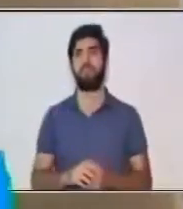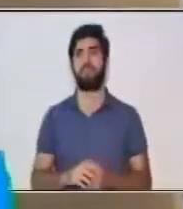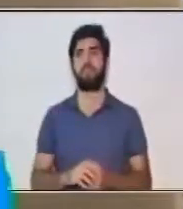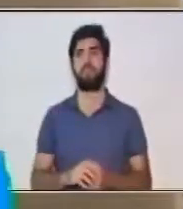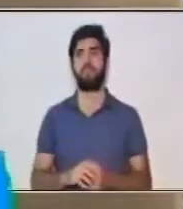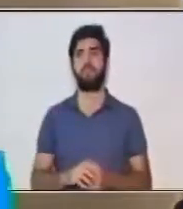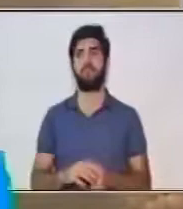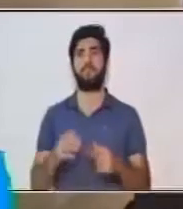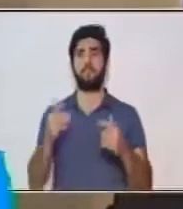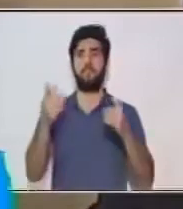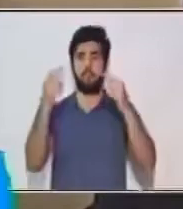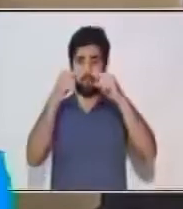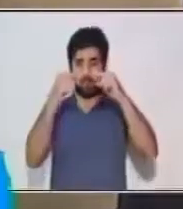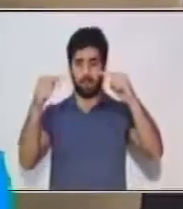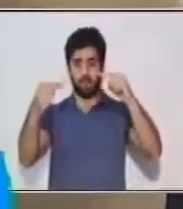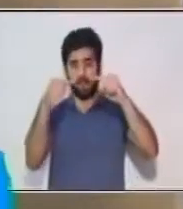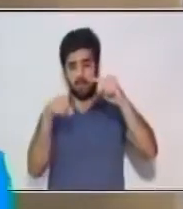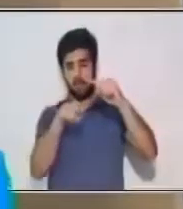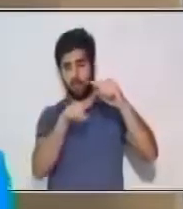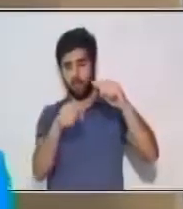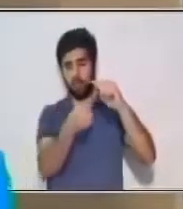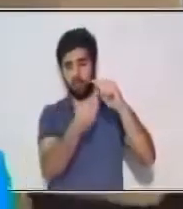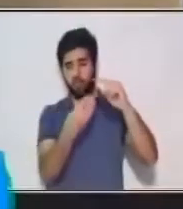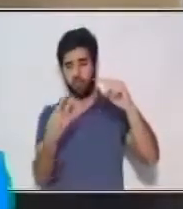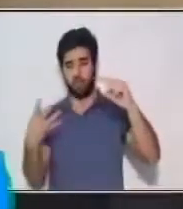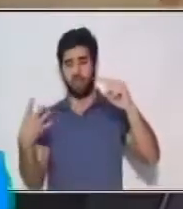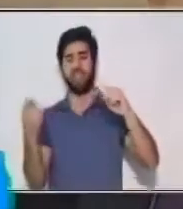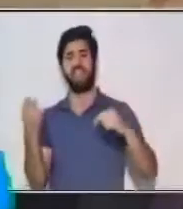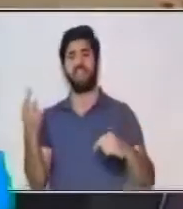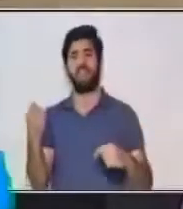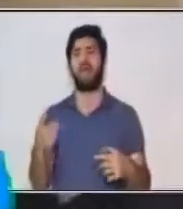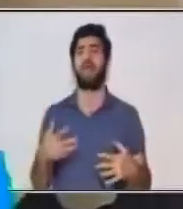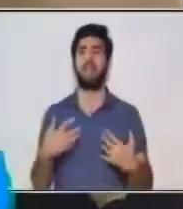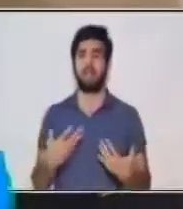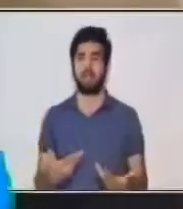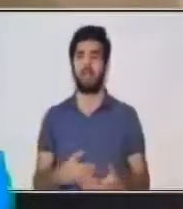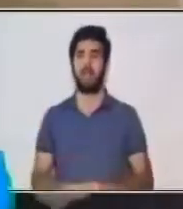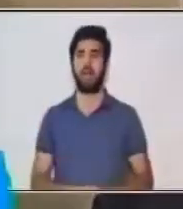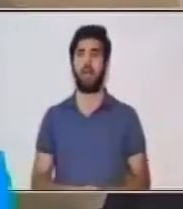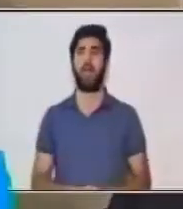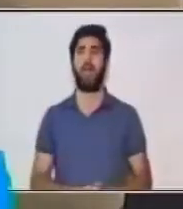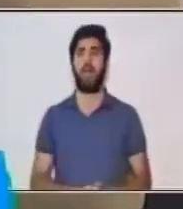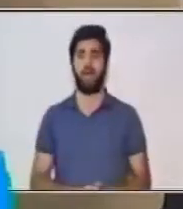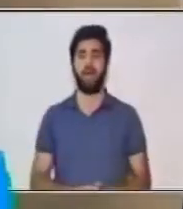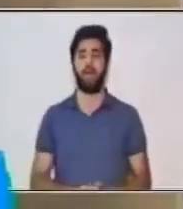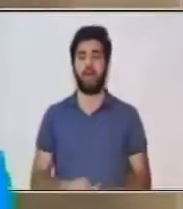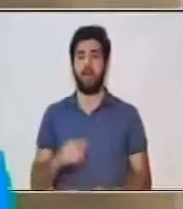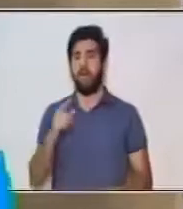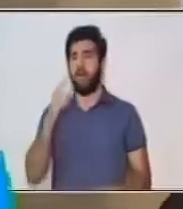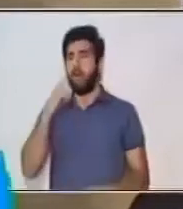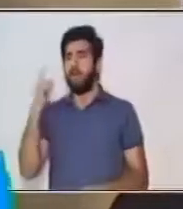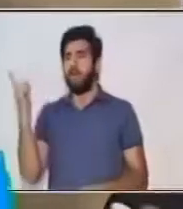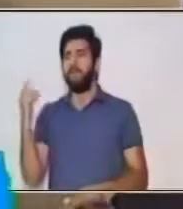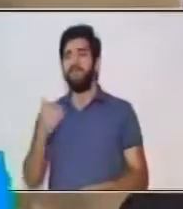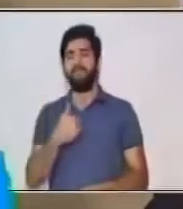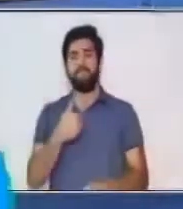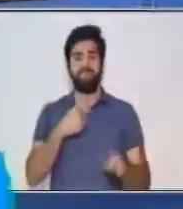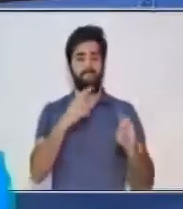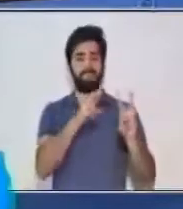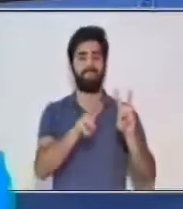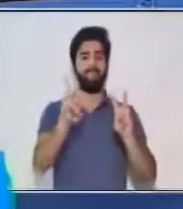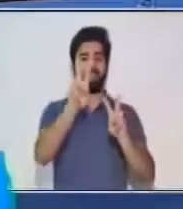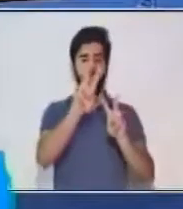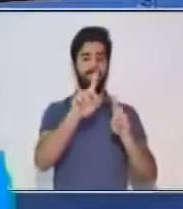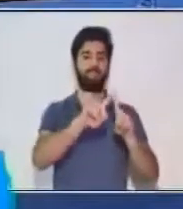el denominador, ¿qué puedes observar? Muy bien, aquí hay una diferencia de cuadrados. ¿Cómo operamos